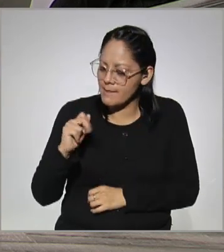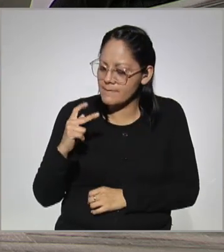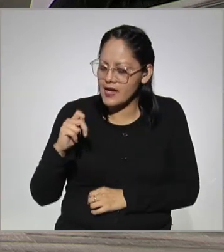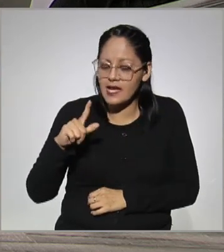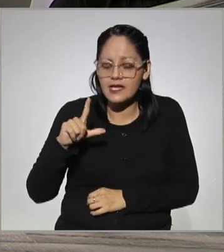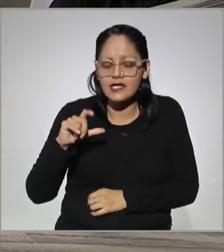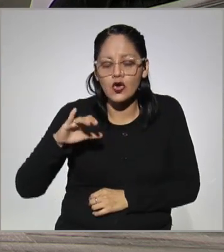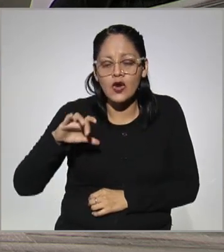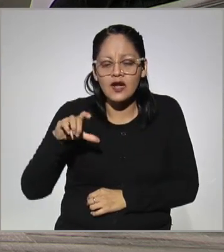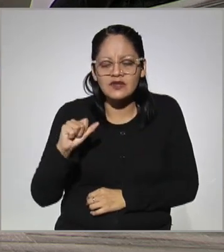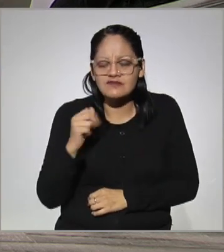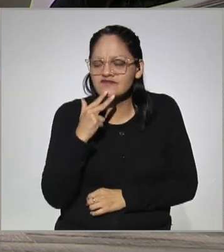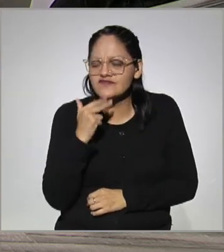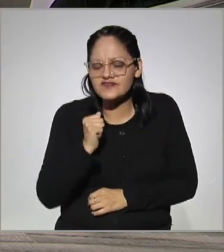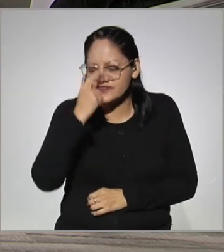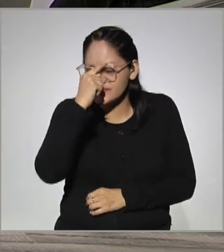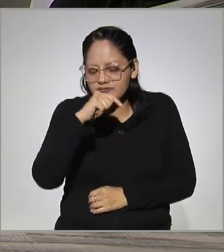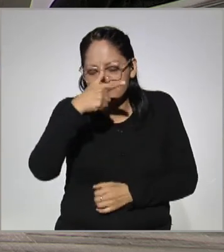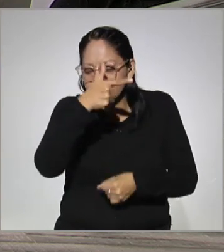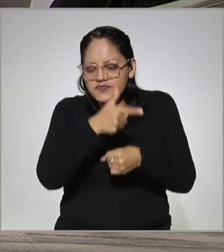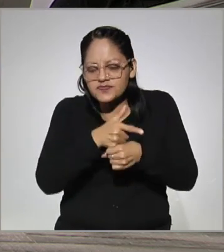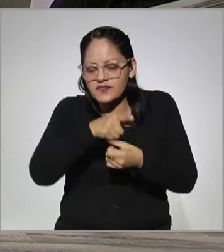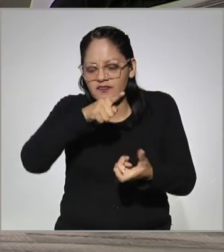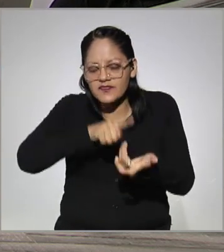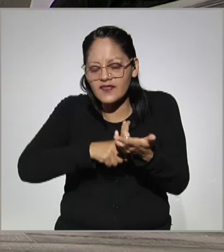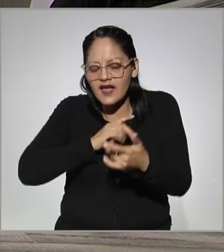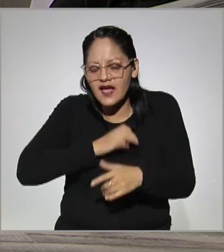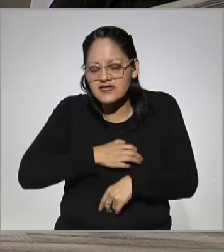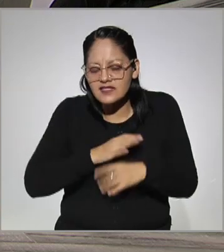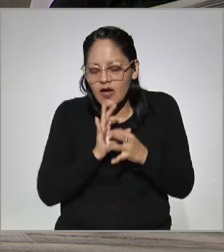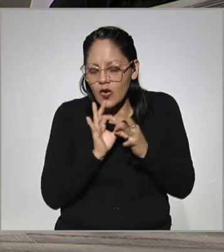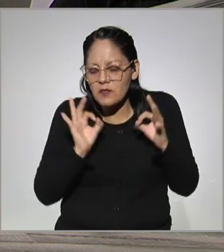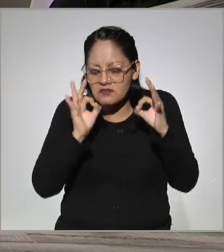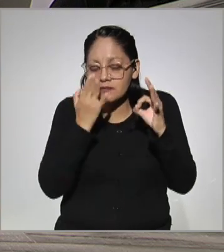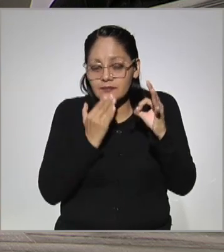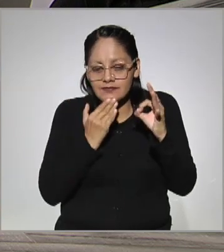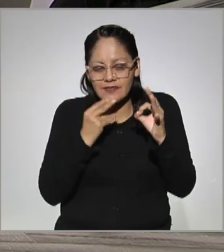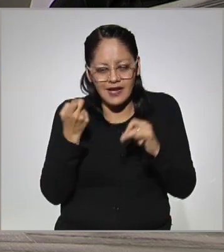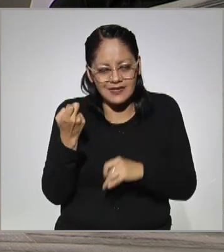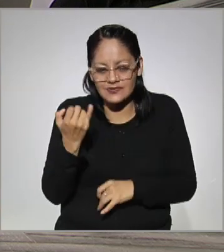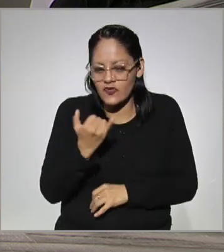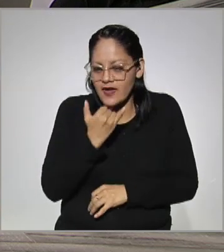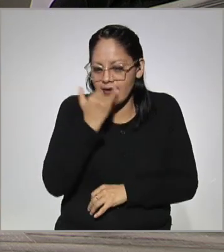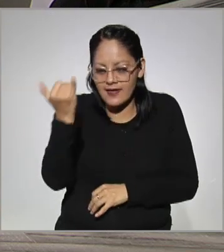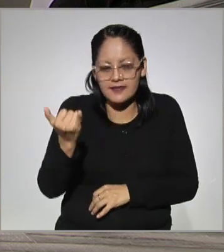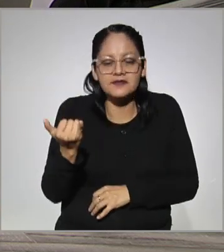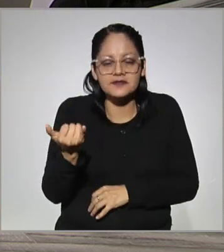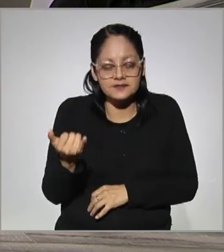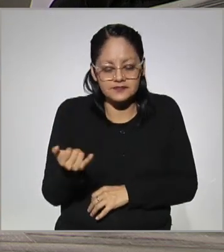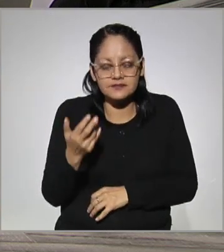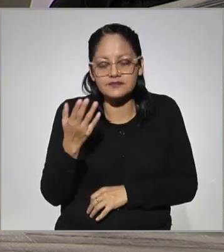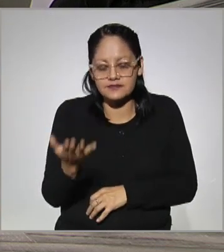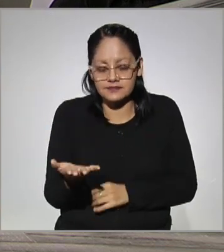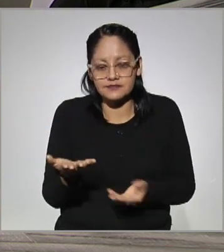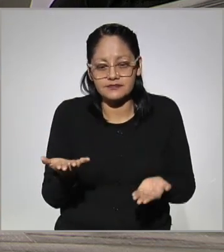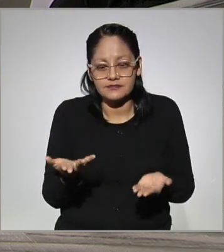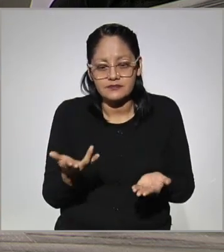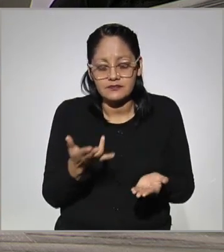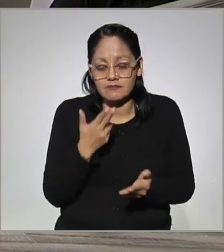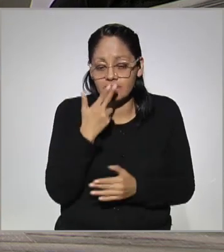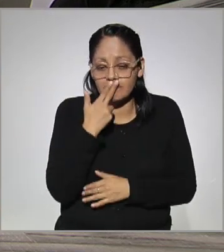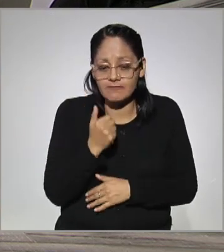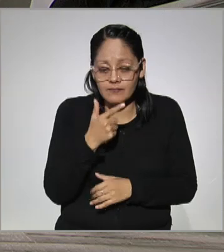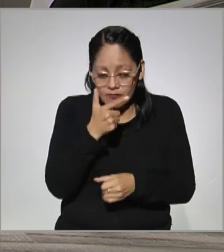para detectar o diagnosticar cáncer de ovario. Y eso es completamente erróneo. Ese no nos sirve para nada